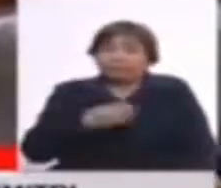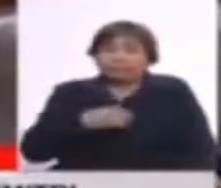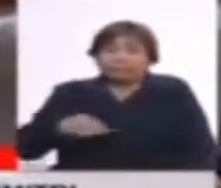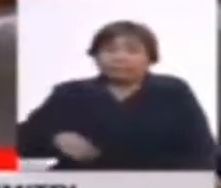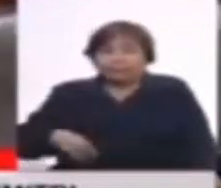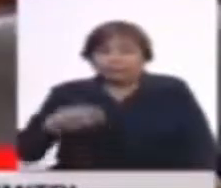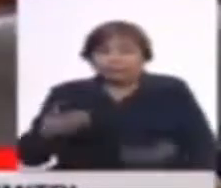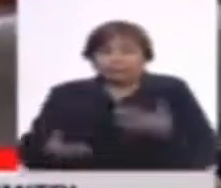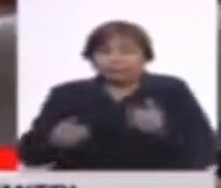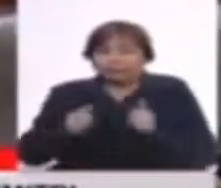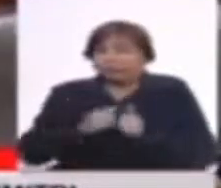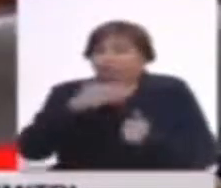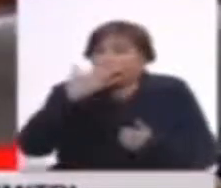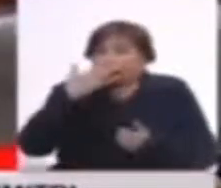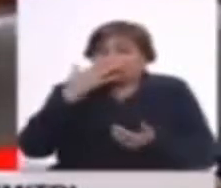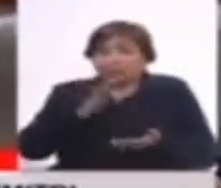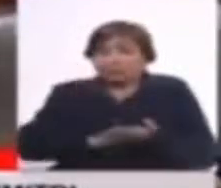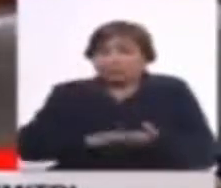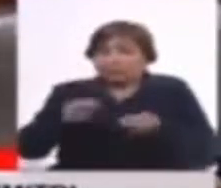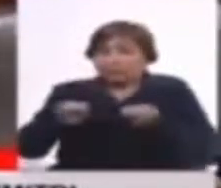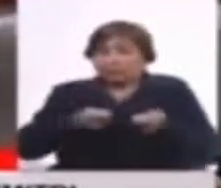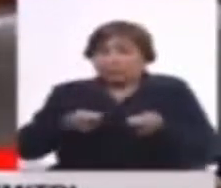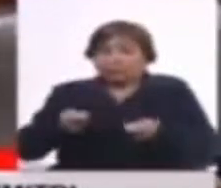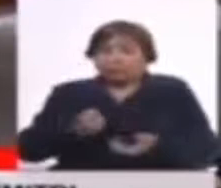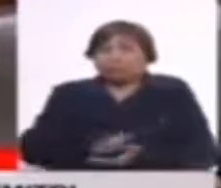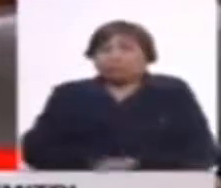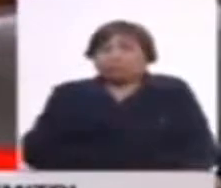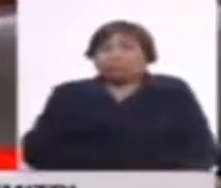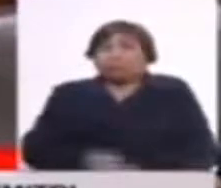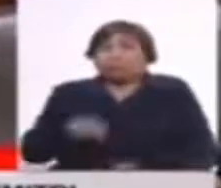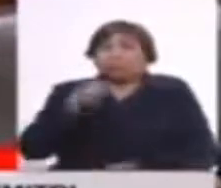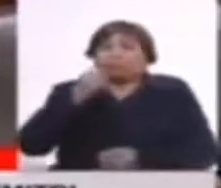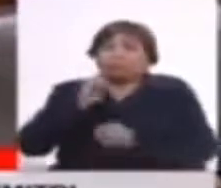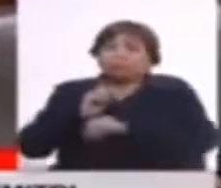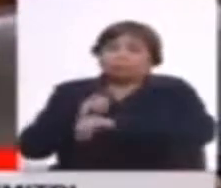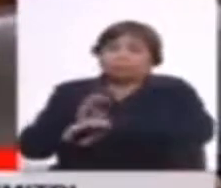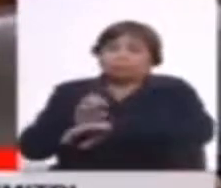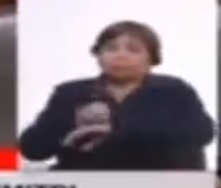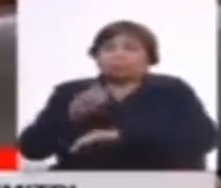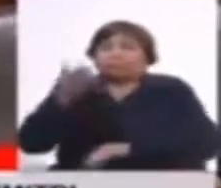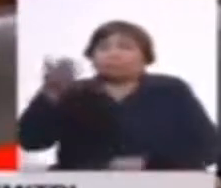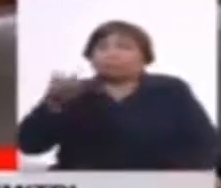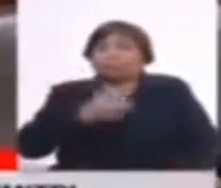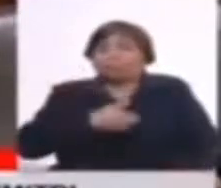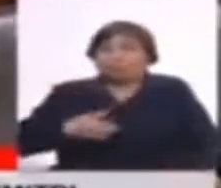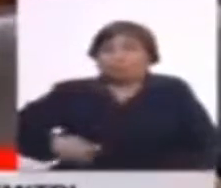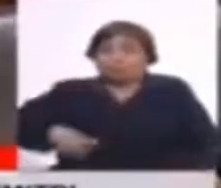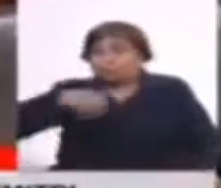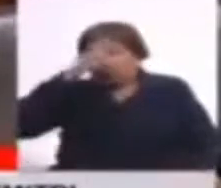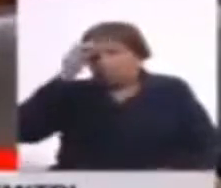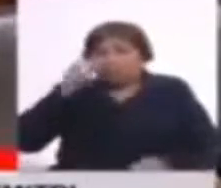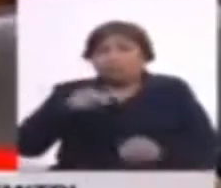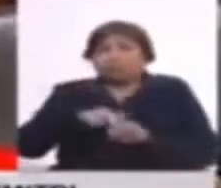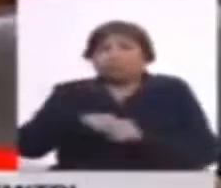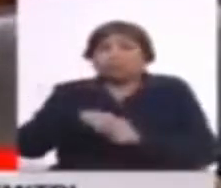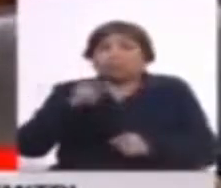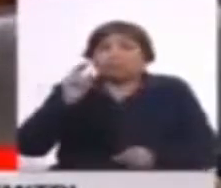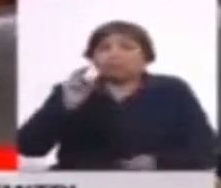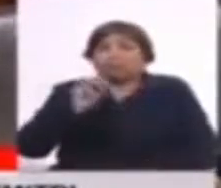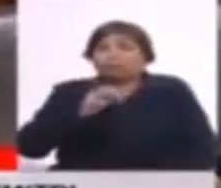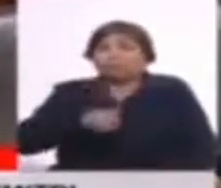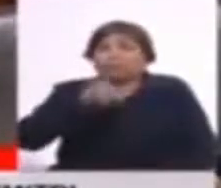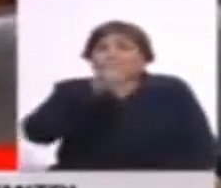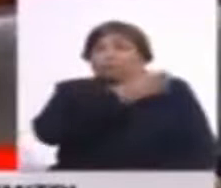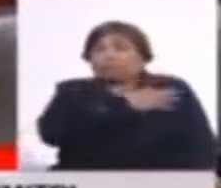inicia mal su gestión porque le recomienda al Presidente de la República cesar al Comandante General,